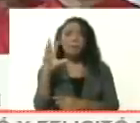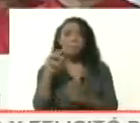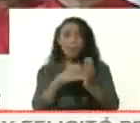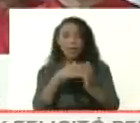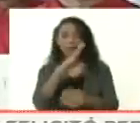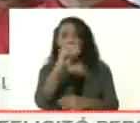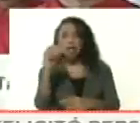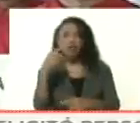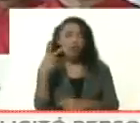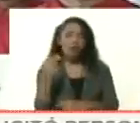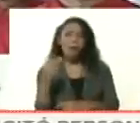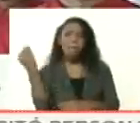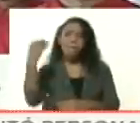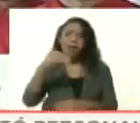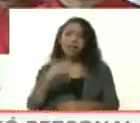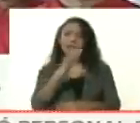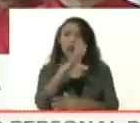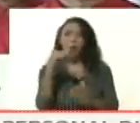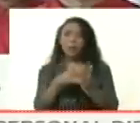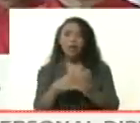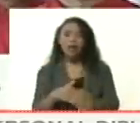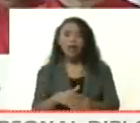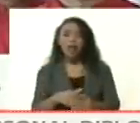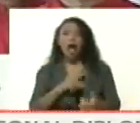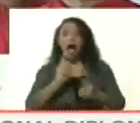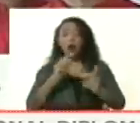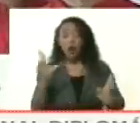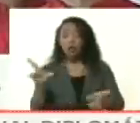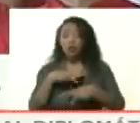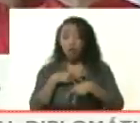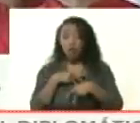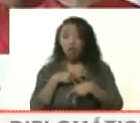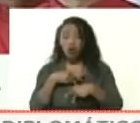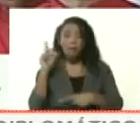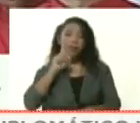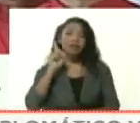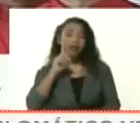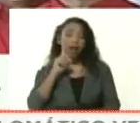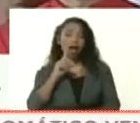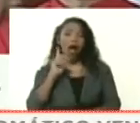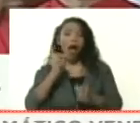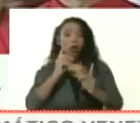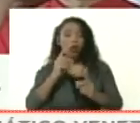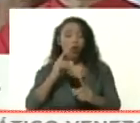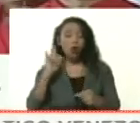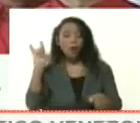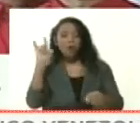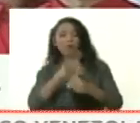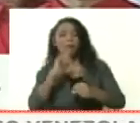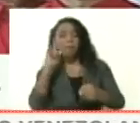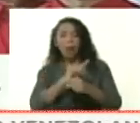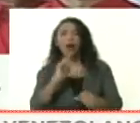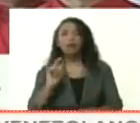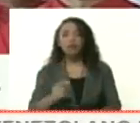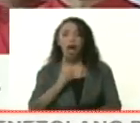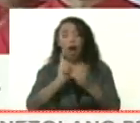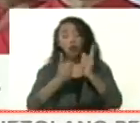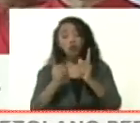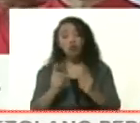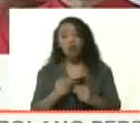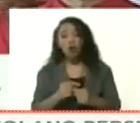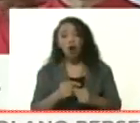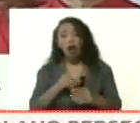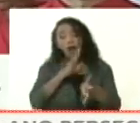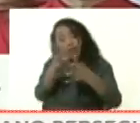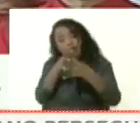Porque hay gente que asume la mentira como una forma de, bueno, engañar, engañar. Entonces las